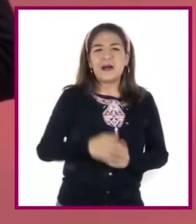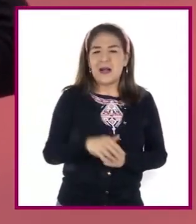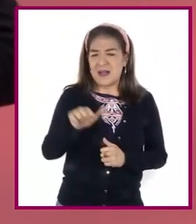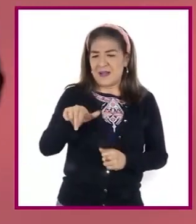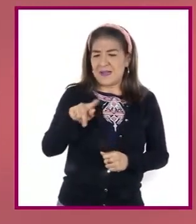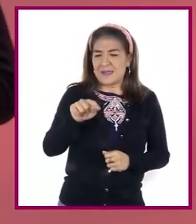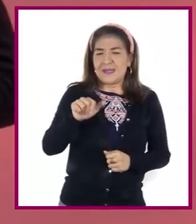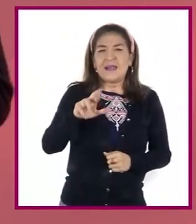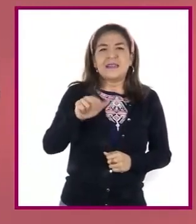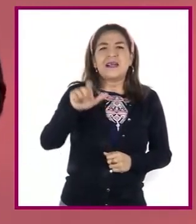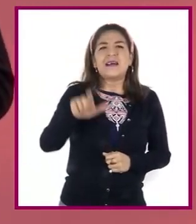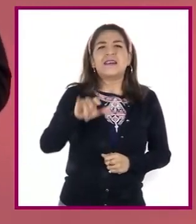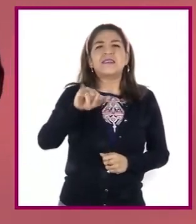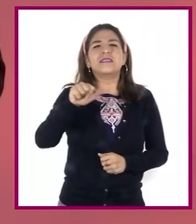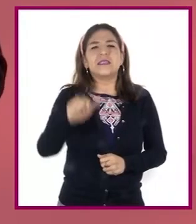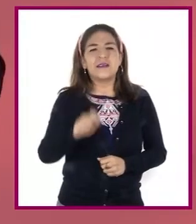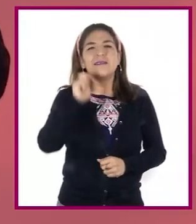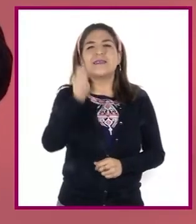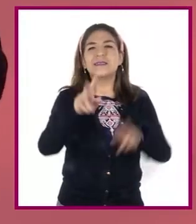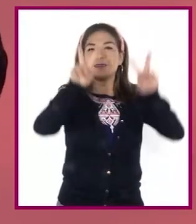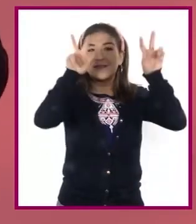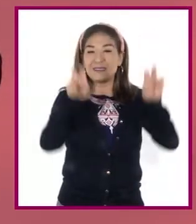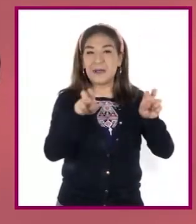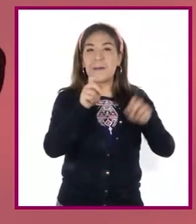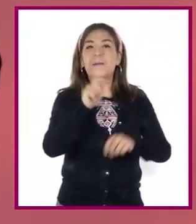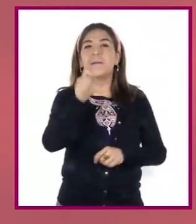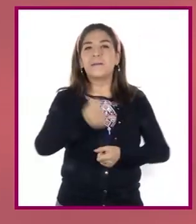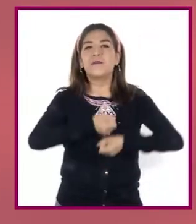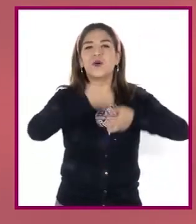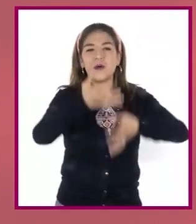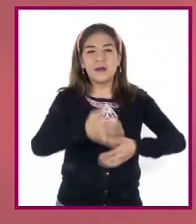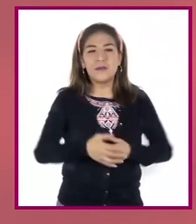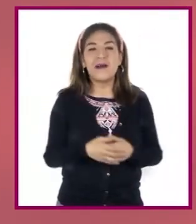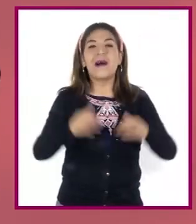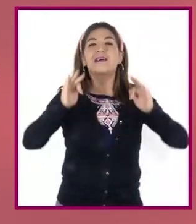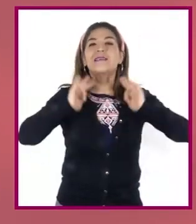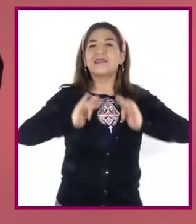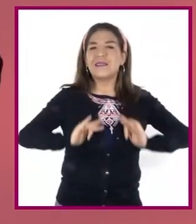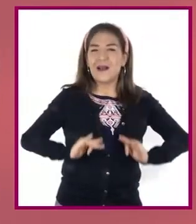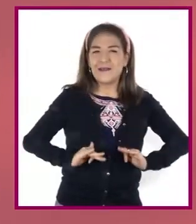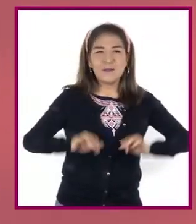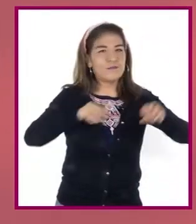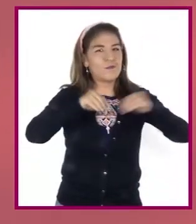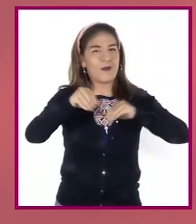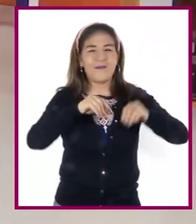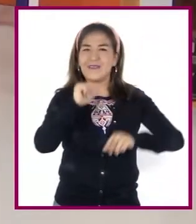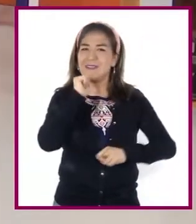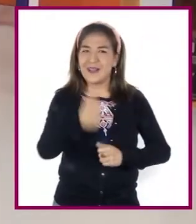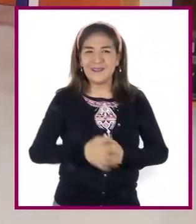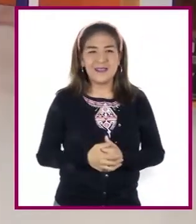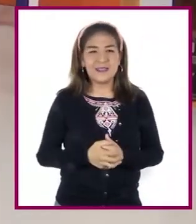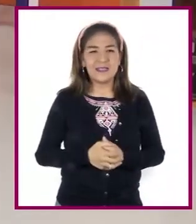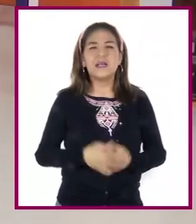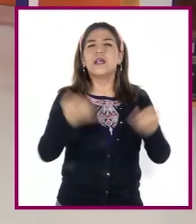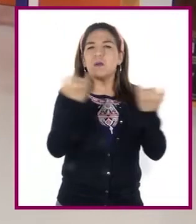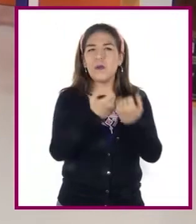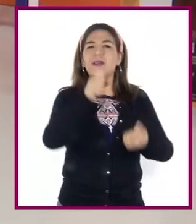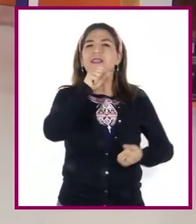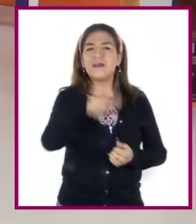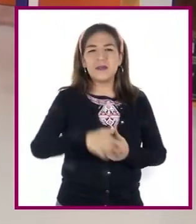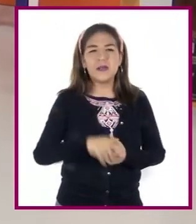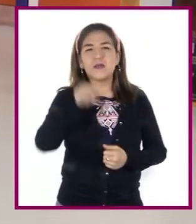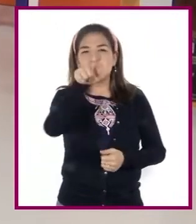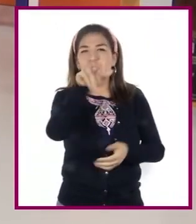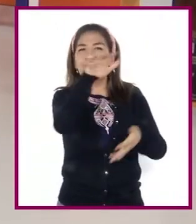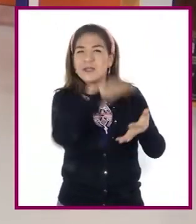ataraxia, que da título al poema, significa estar tranquilo e inamovible. Me imagino también que fueron